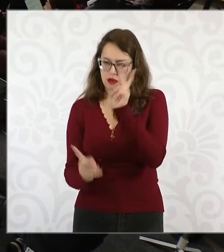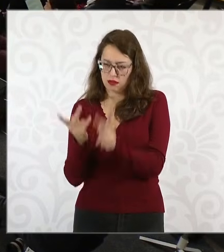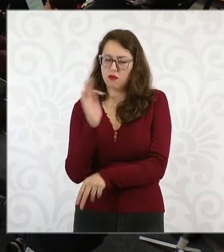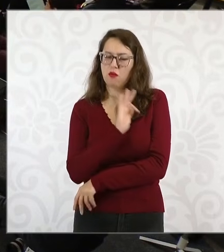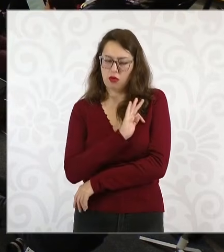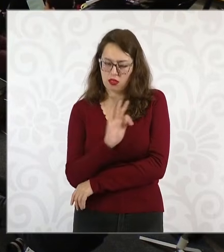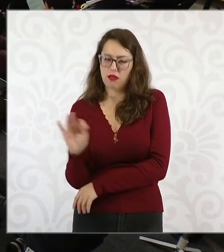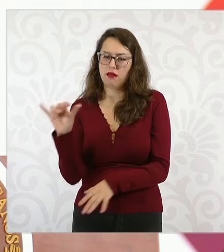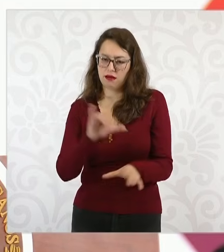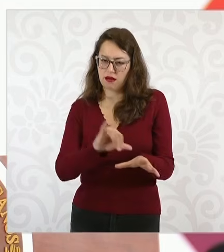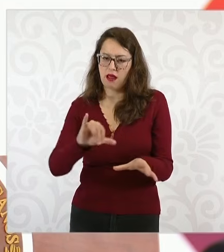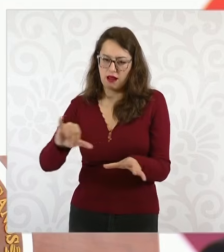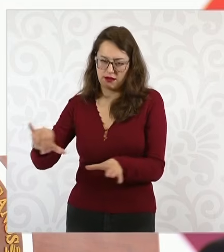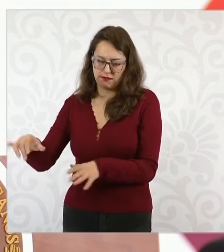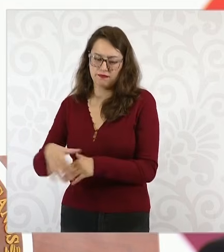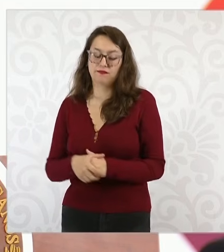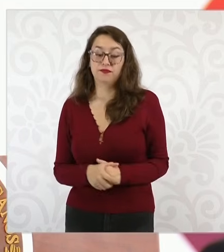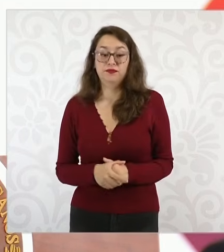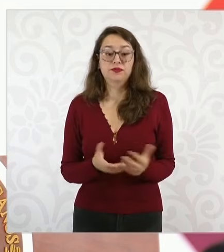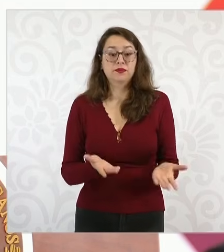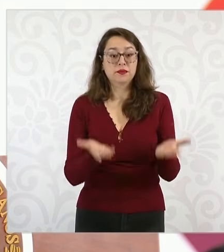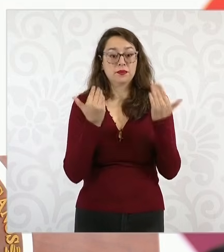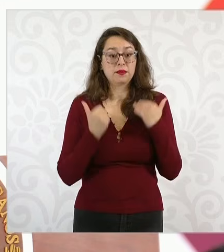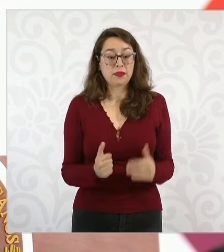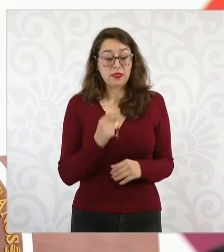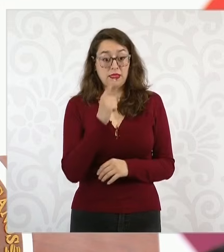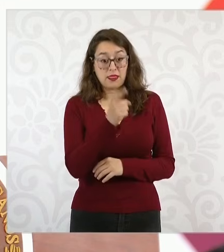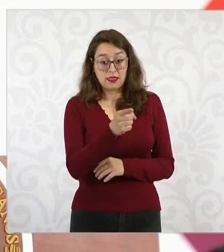Gracias. Bueno, vamos de este lado.